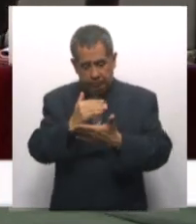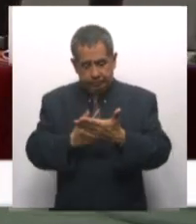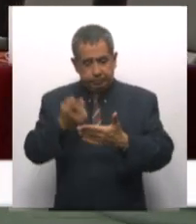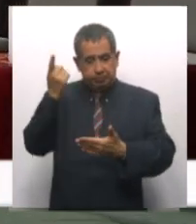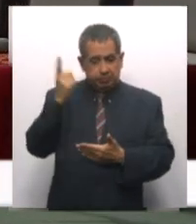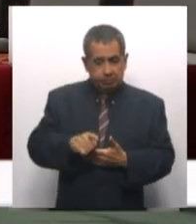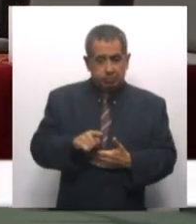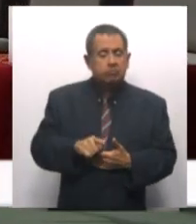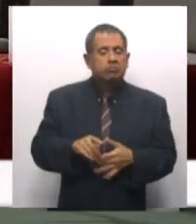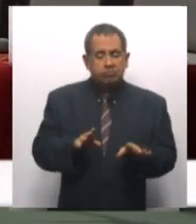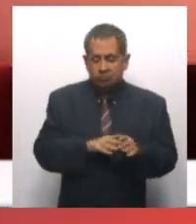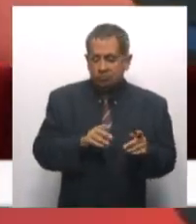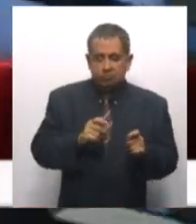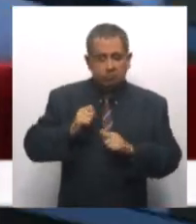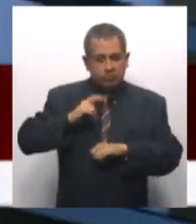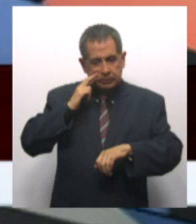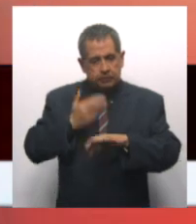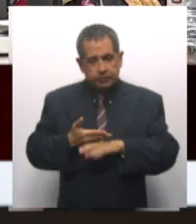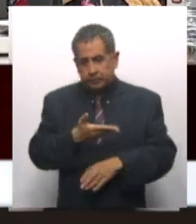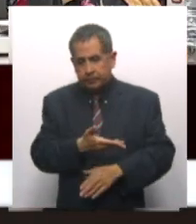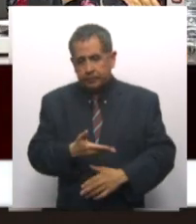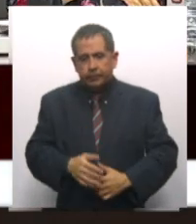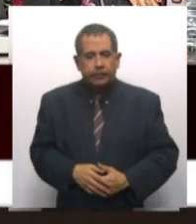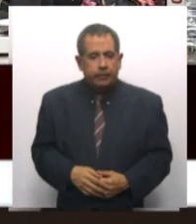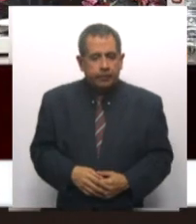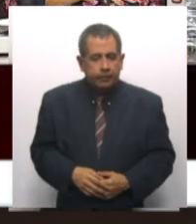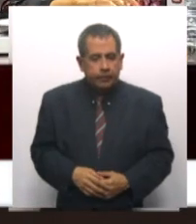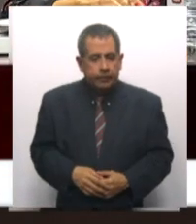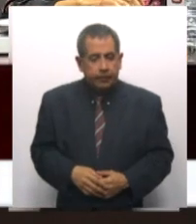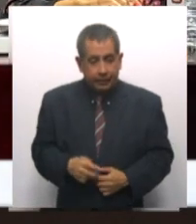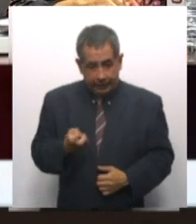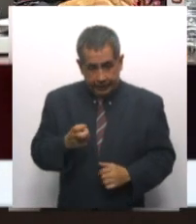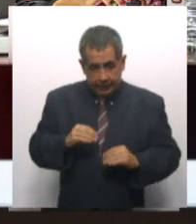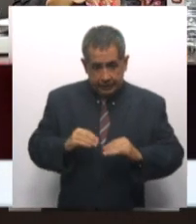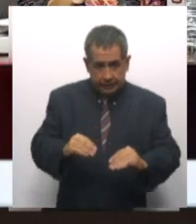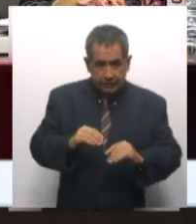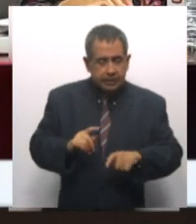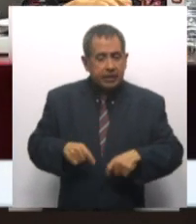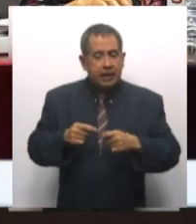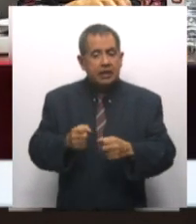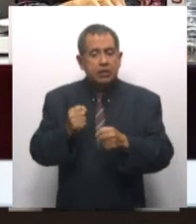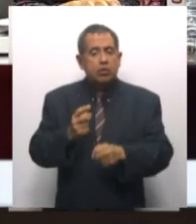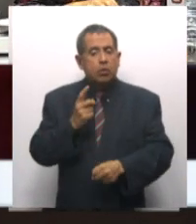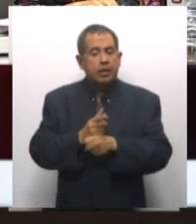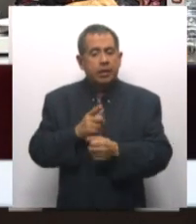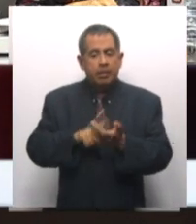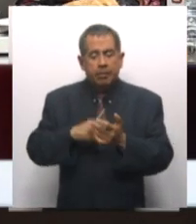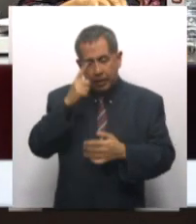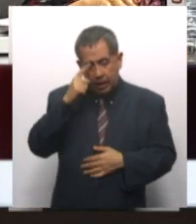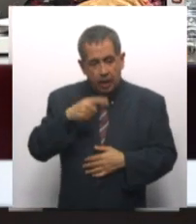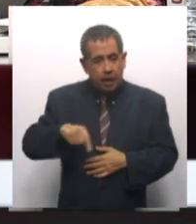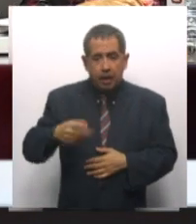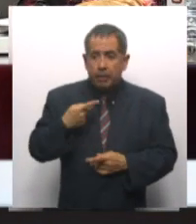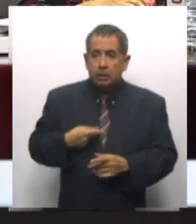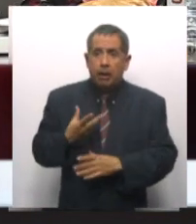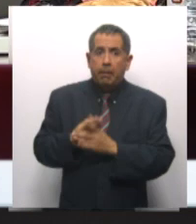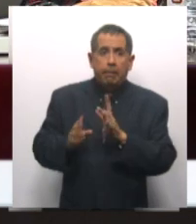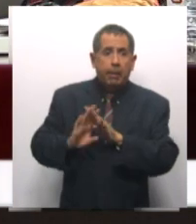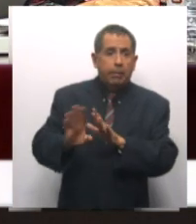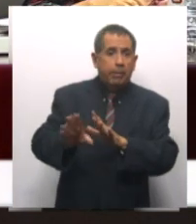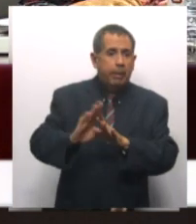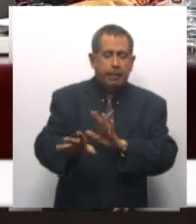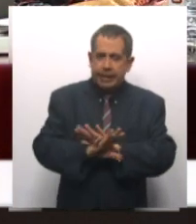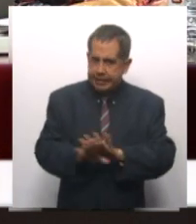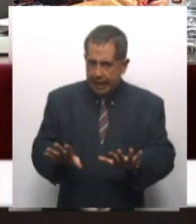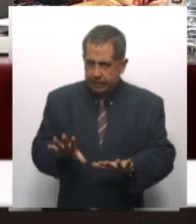la autoridad competente. Con acciones como esta garantizamos no tener más gente prófuga de la justicia y